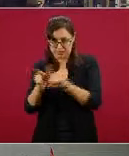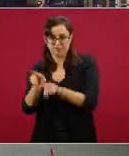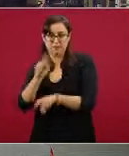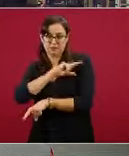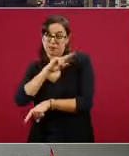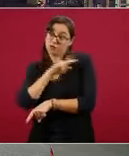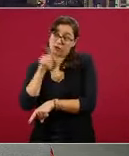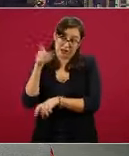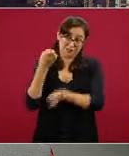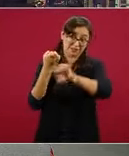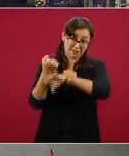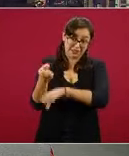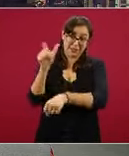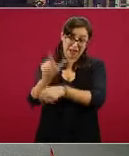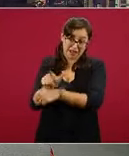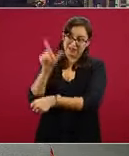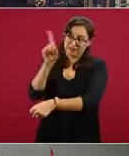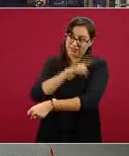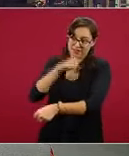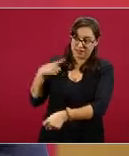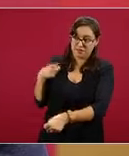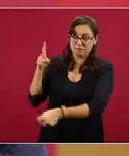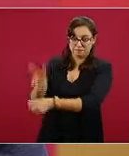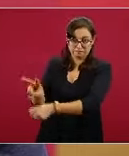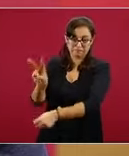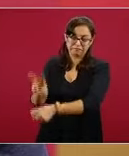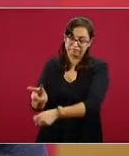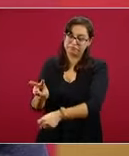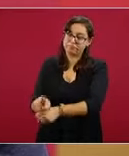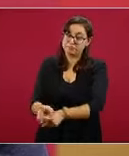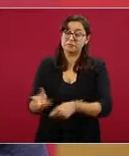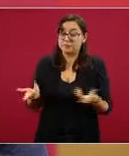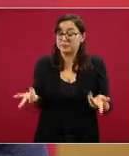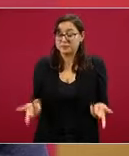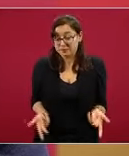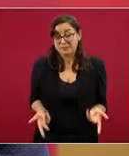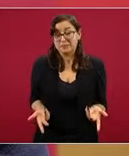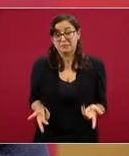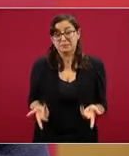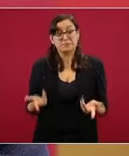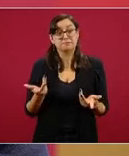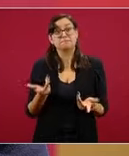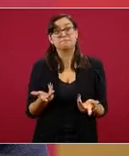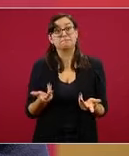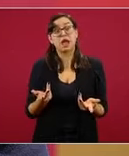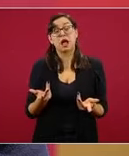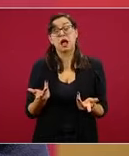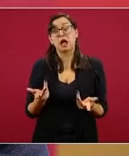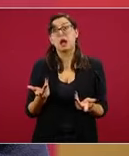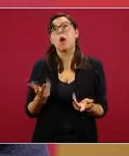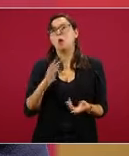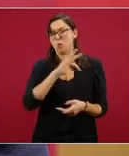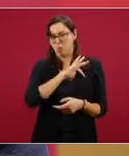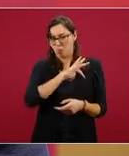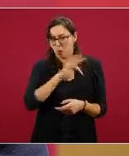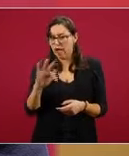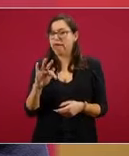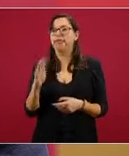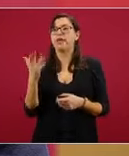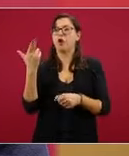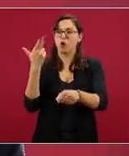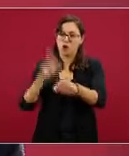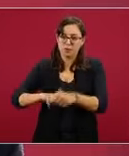privado. Hay actividades que se pueden hacer de supervisión, que en su momento sobre todo van dirigidas a que estos